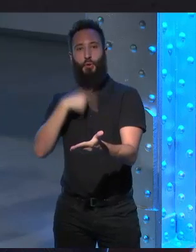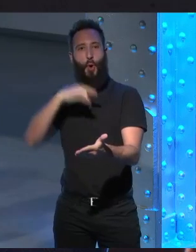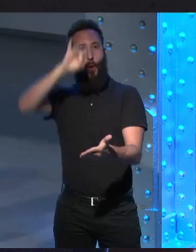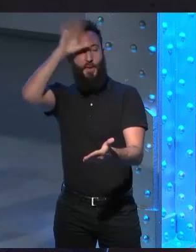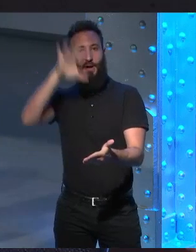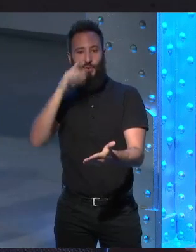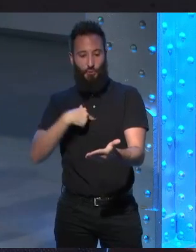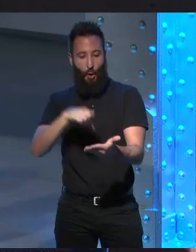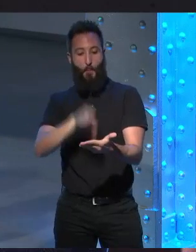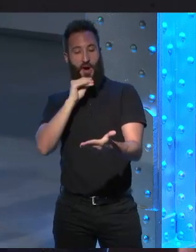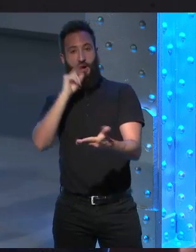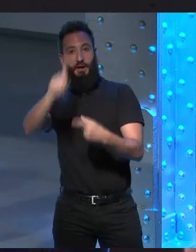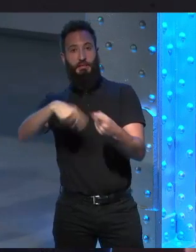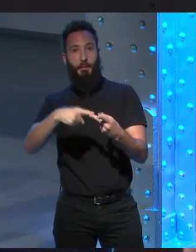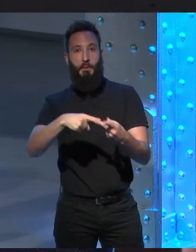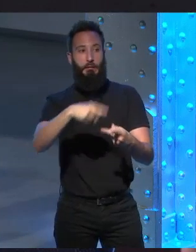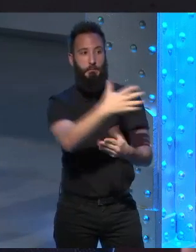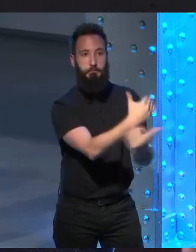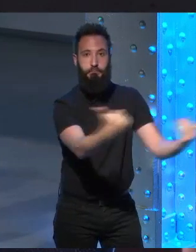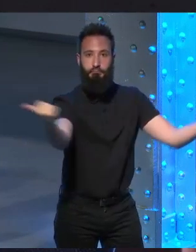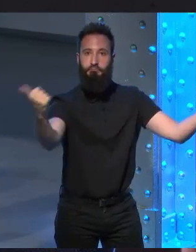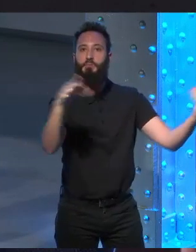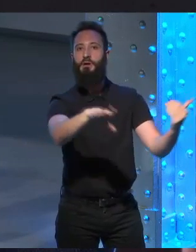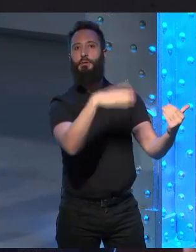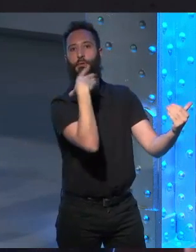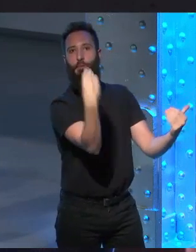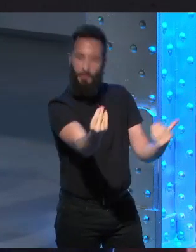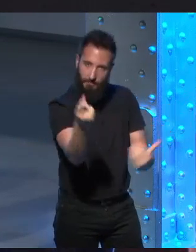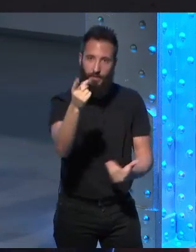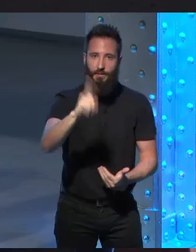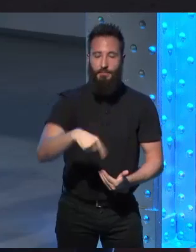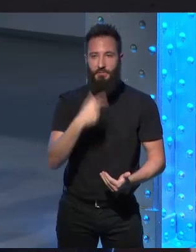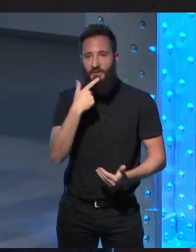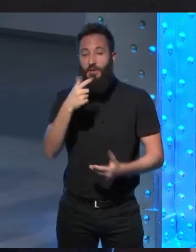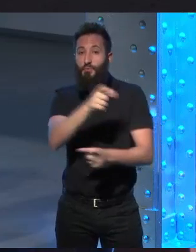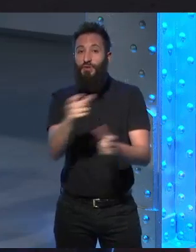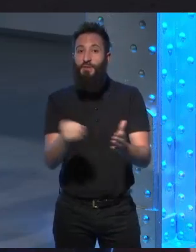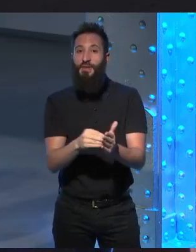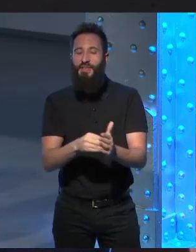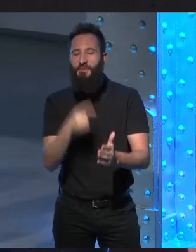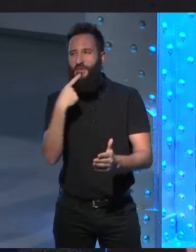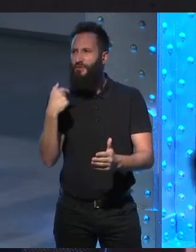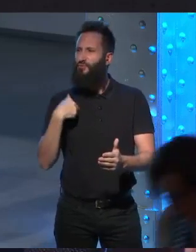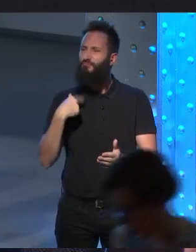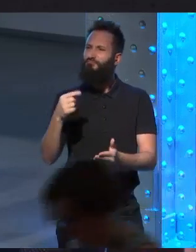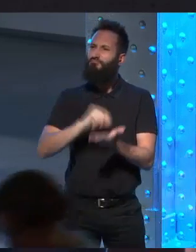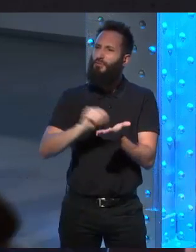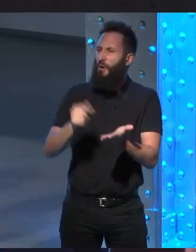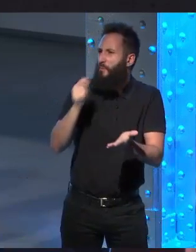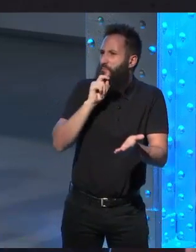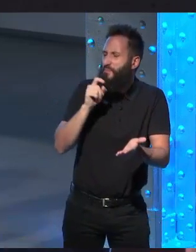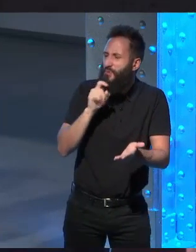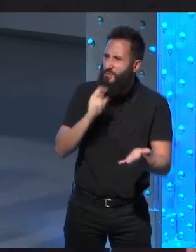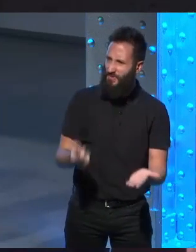gente. Y no es más que eso. Entonces, por eso, hay muchas cosas que me dicen, ¿por qué no escribe usted esto? Porque no sé. Ya está. Y